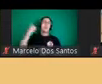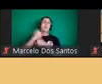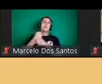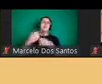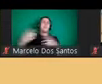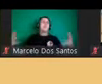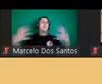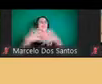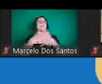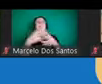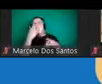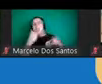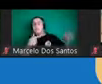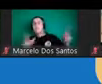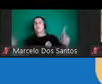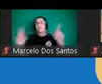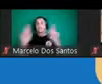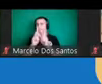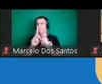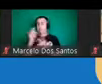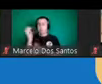compañero o compañera con discapacidad.